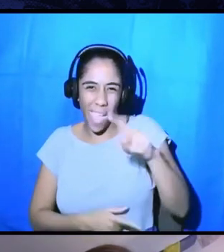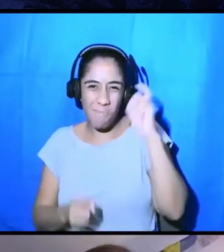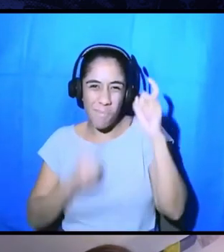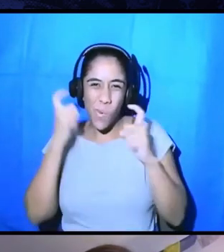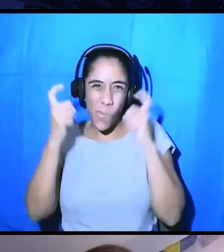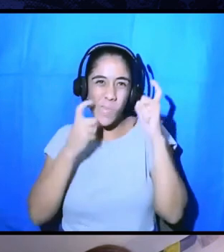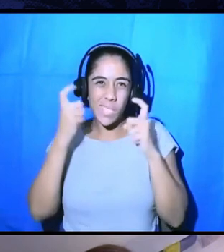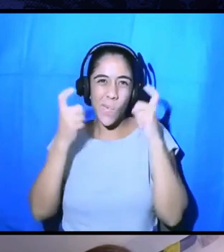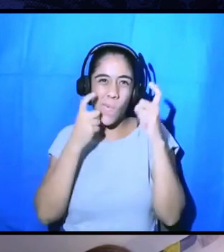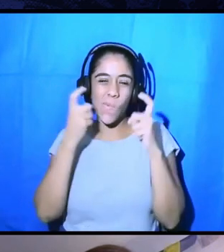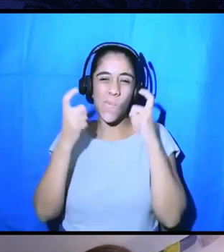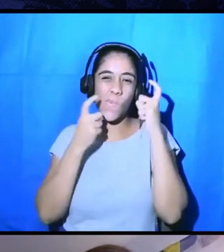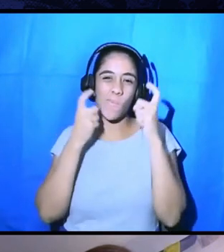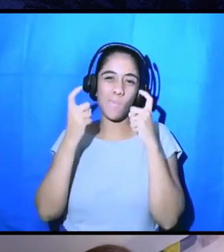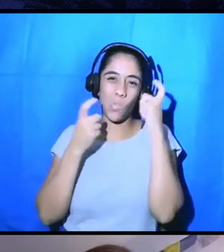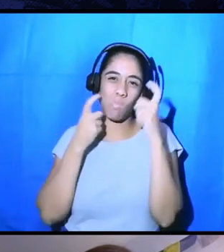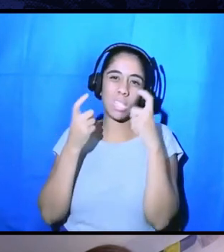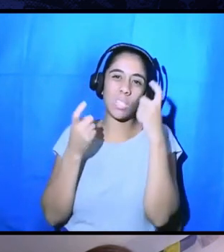de